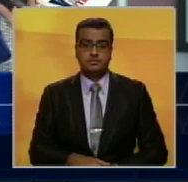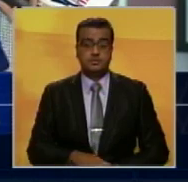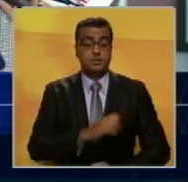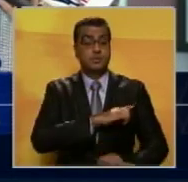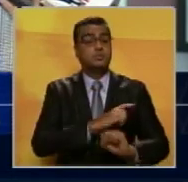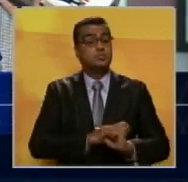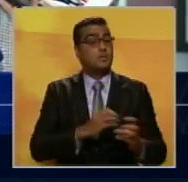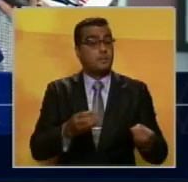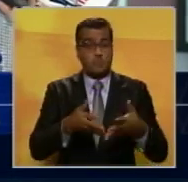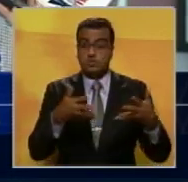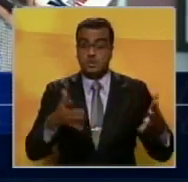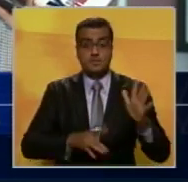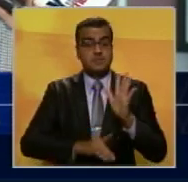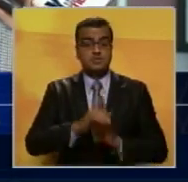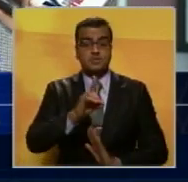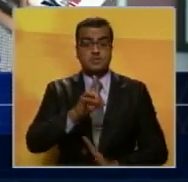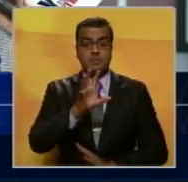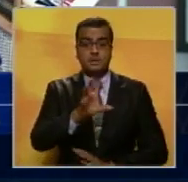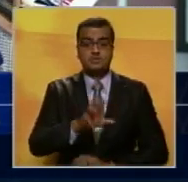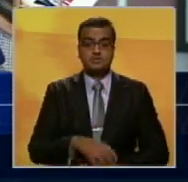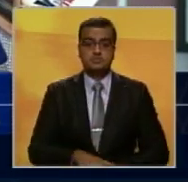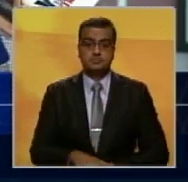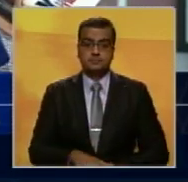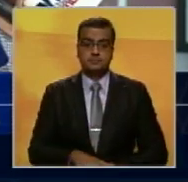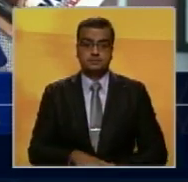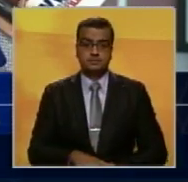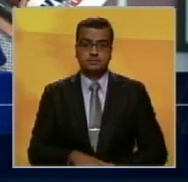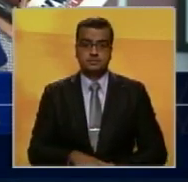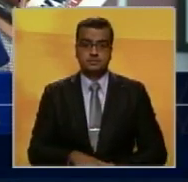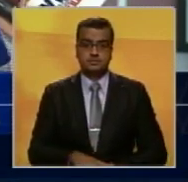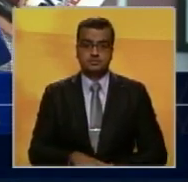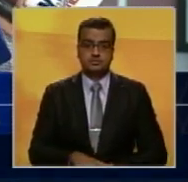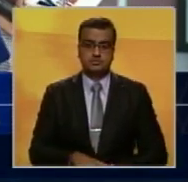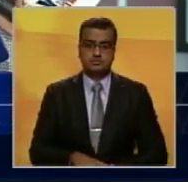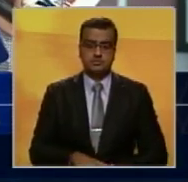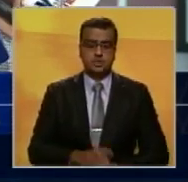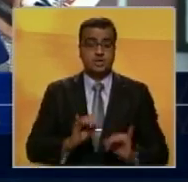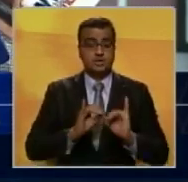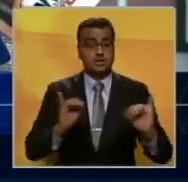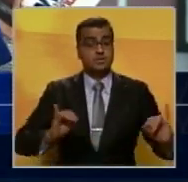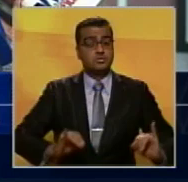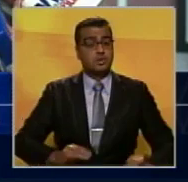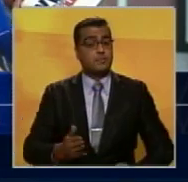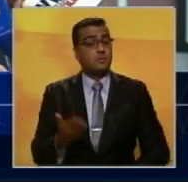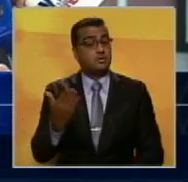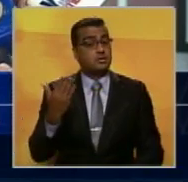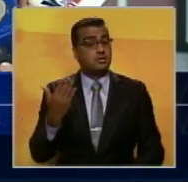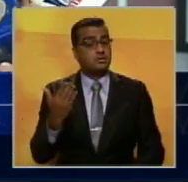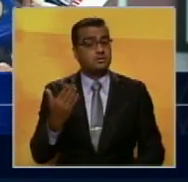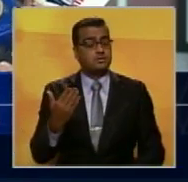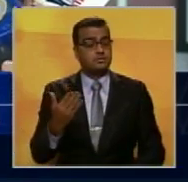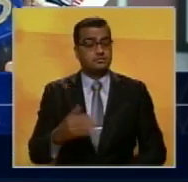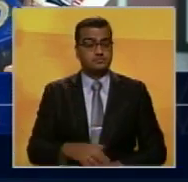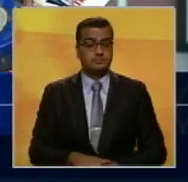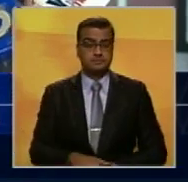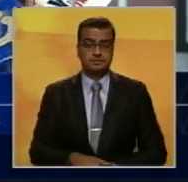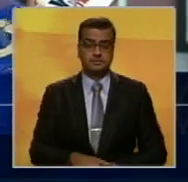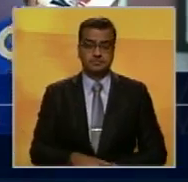potencial extraordinario para el desarrollo del país y donde existen instituciones de infraestructura que son vitales para el